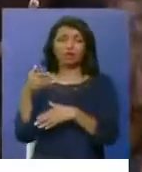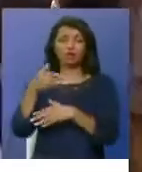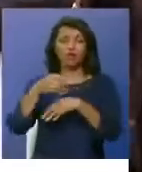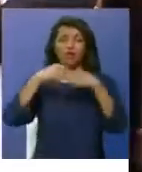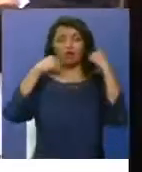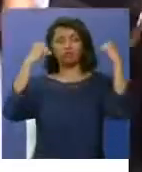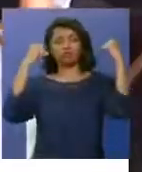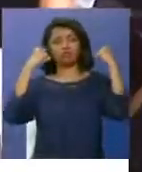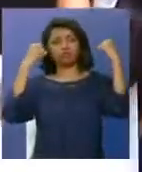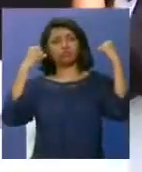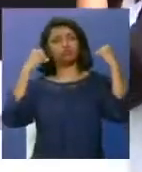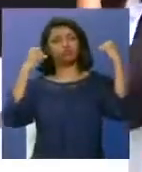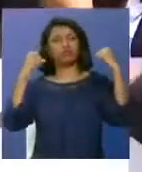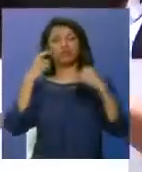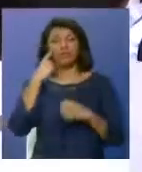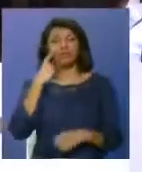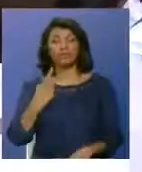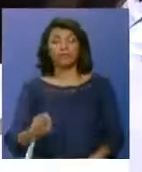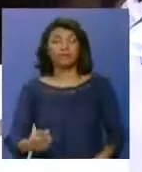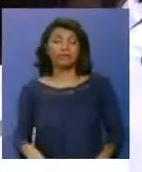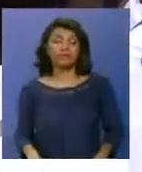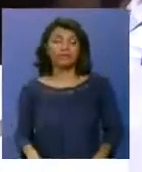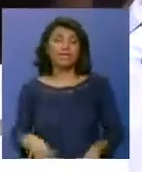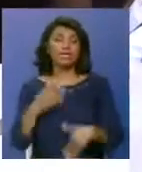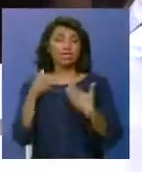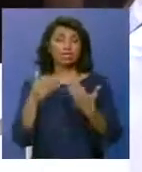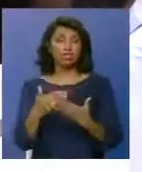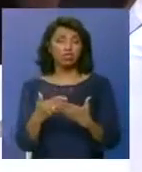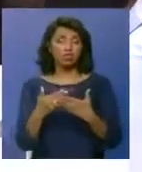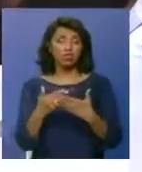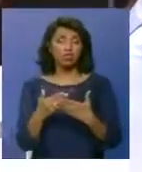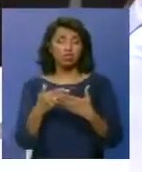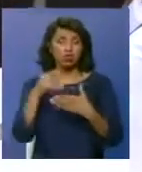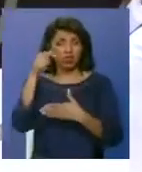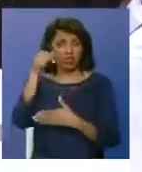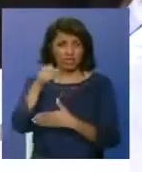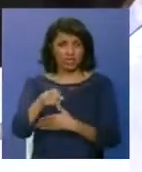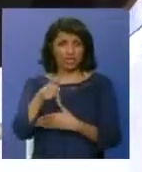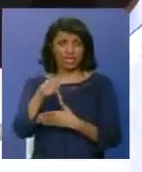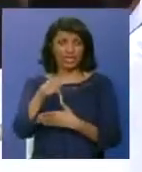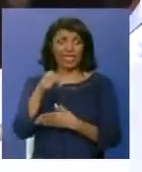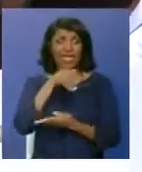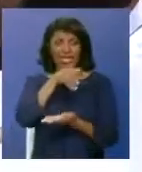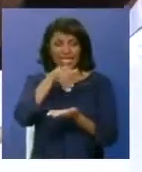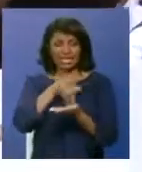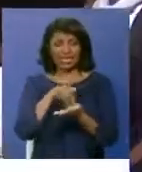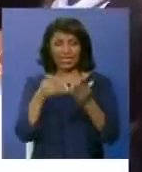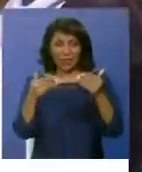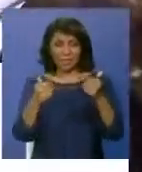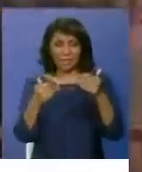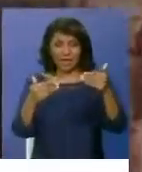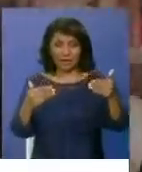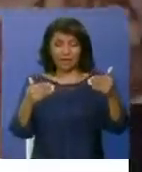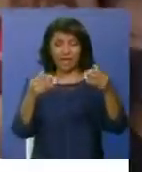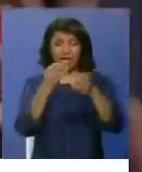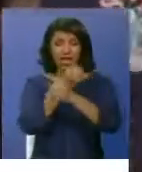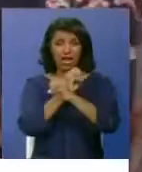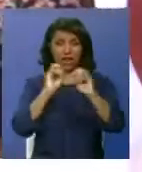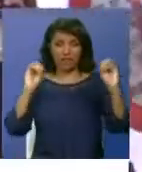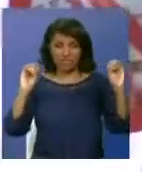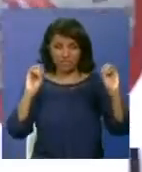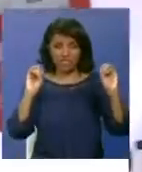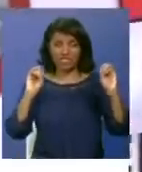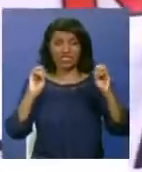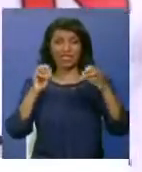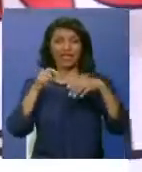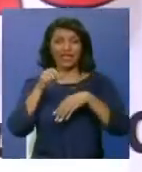esta manifestación se va a desarrollar desde acá, de la plaza de la lotería, el edificio principal